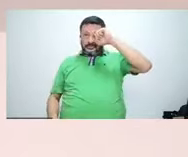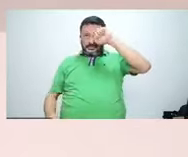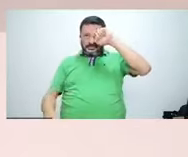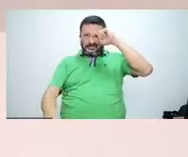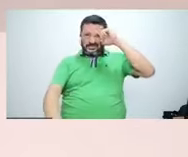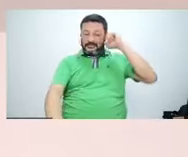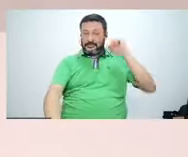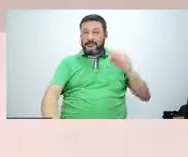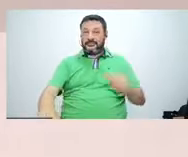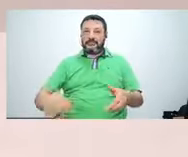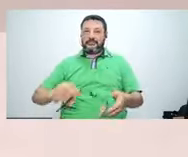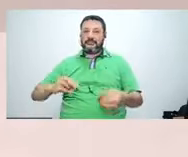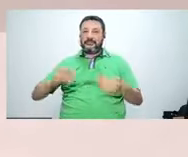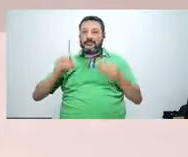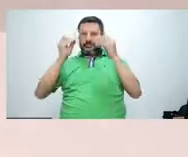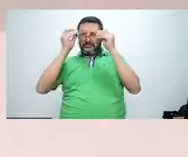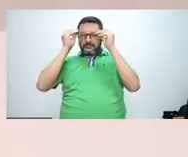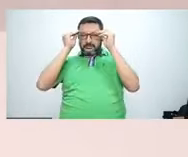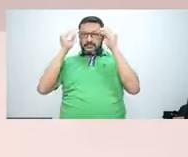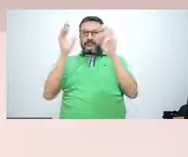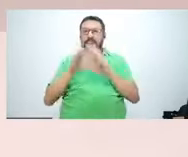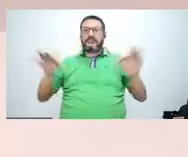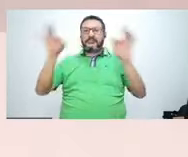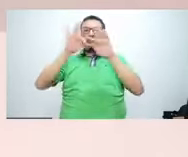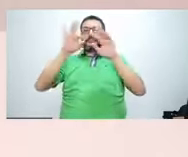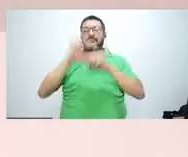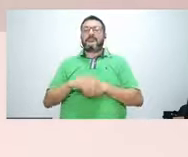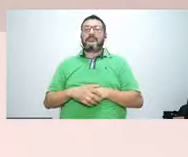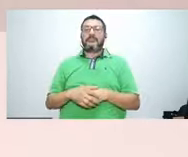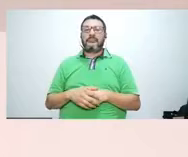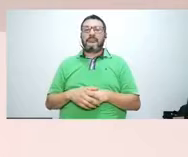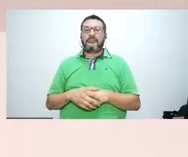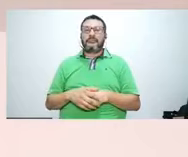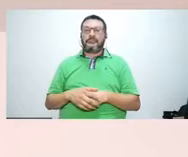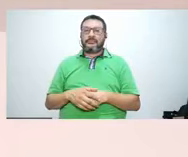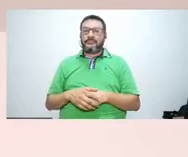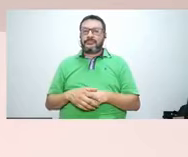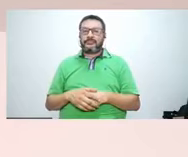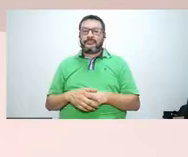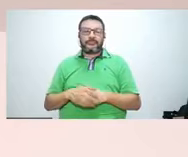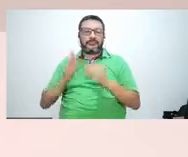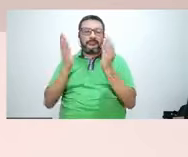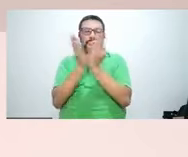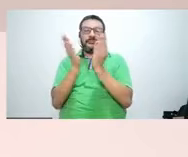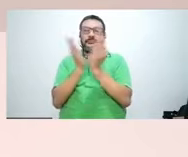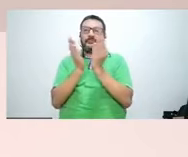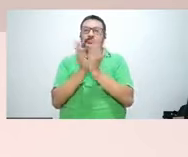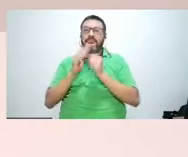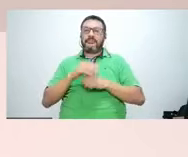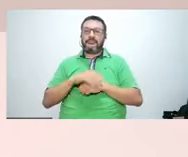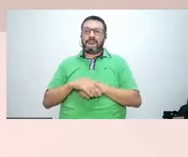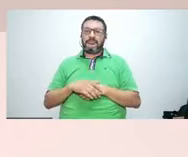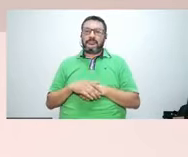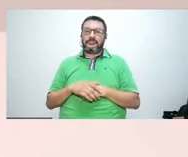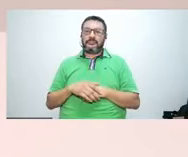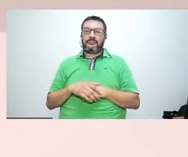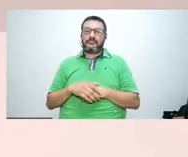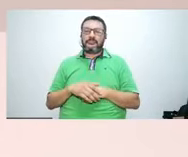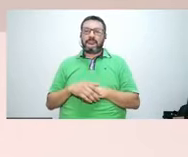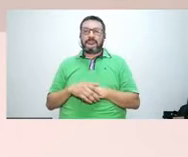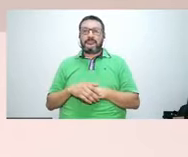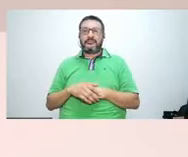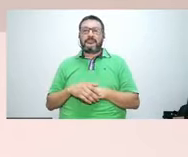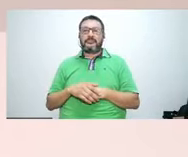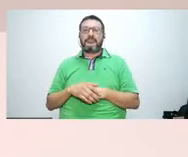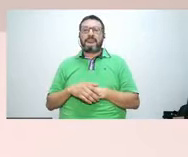que sí es fundamental, para mí ha sido muy importante el estudio, ya que, a ver,